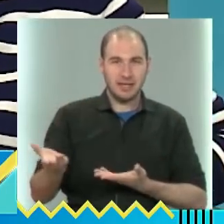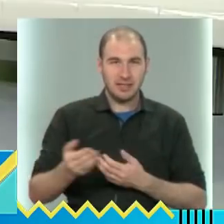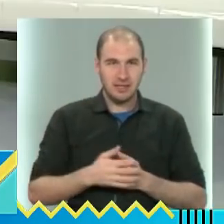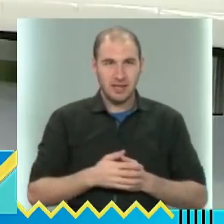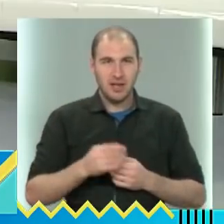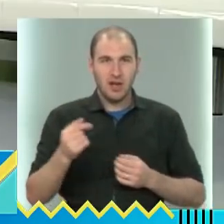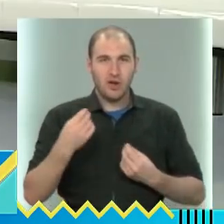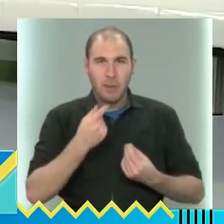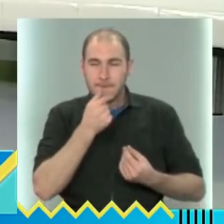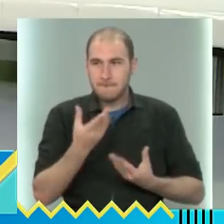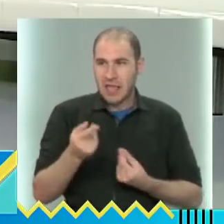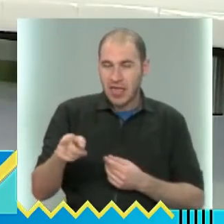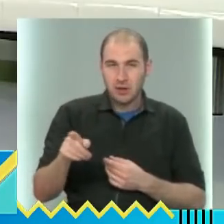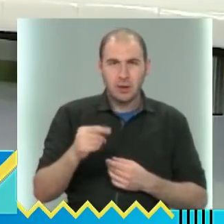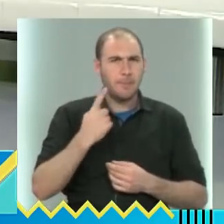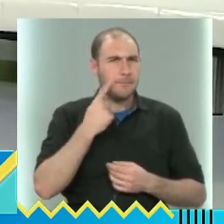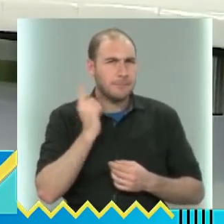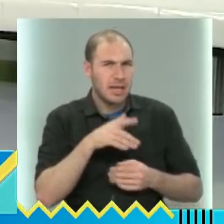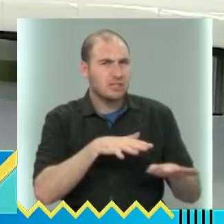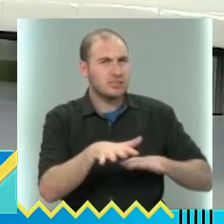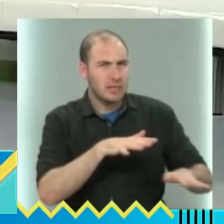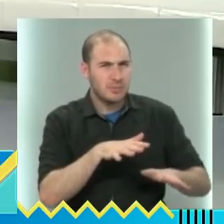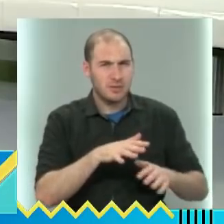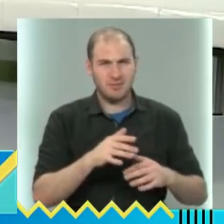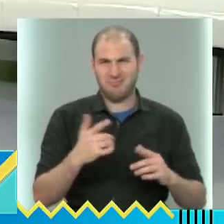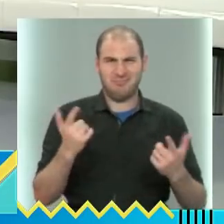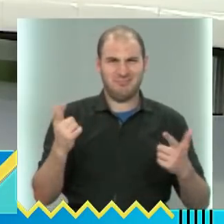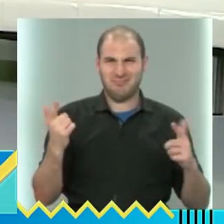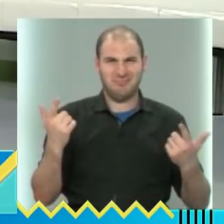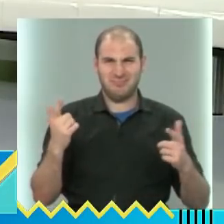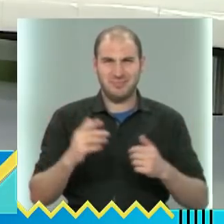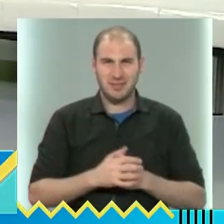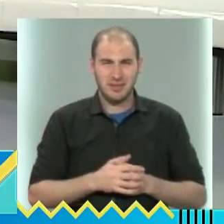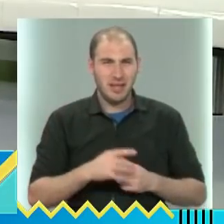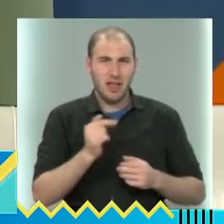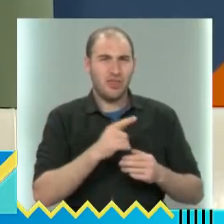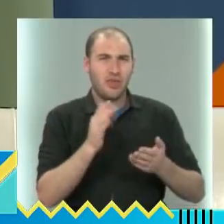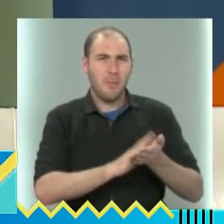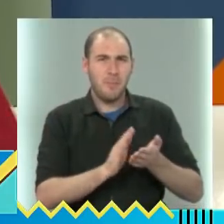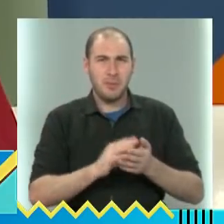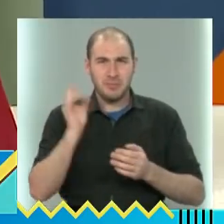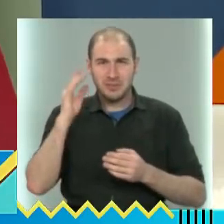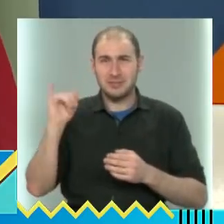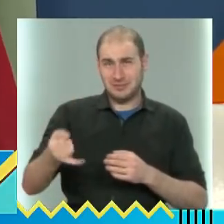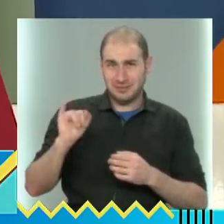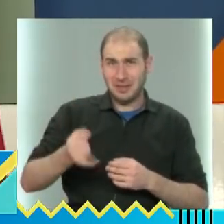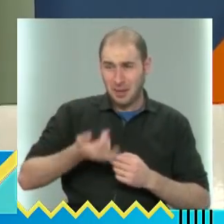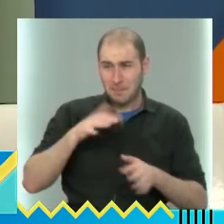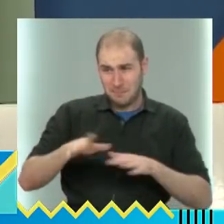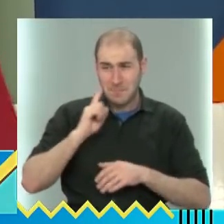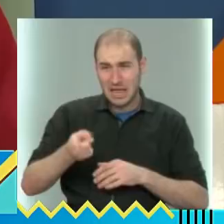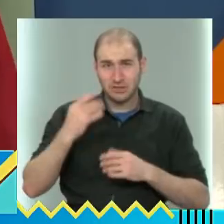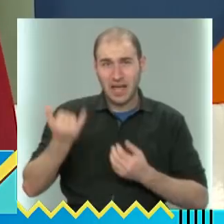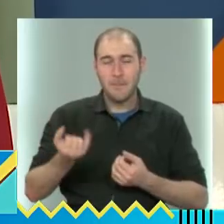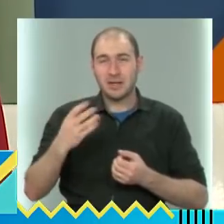amenaza se reacciona con miedo. ¿Hay riesgo de sismicidad? No. Todo lo que tenemos comprobado. Perdón, claro que sí hay riesgo de sismicidad, pues